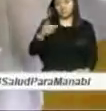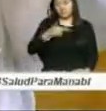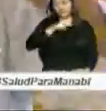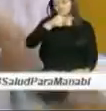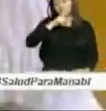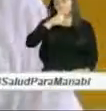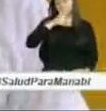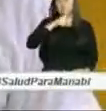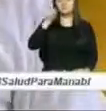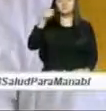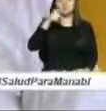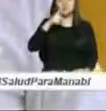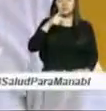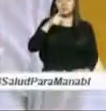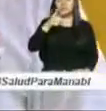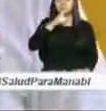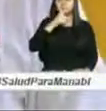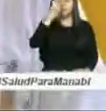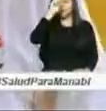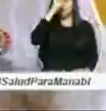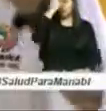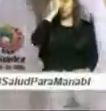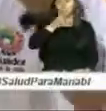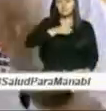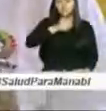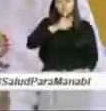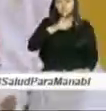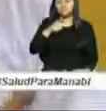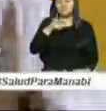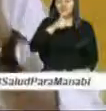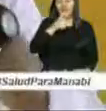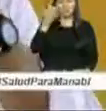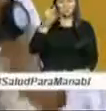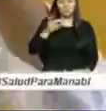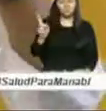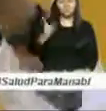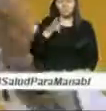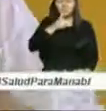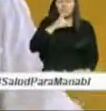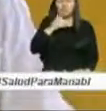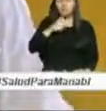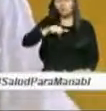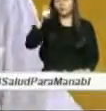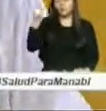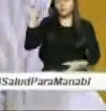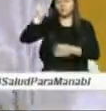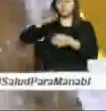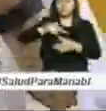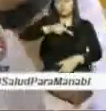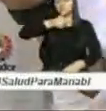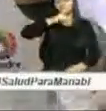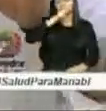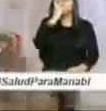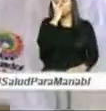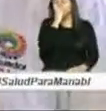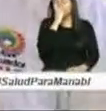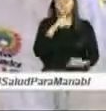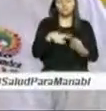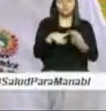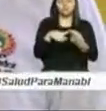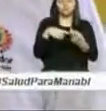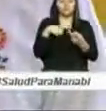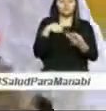salicílico, alcohol medicinal, y hubo decenas de muertes, o que gente quedó invidente, etcétera. Justo en ese momento